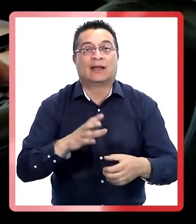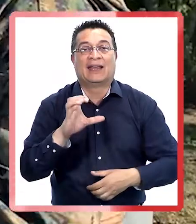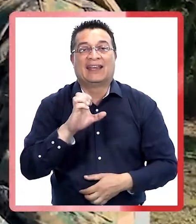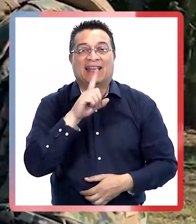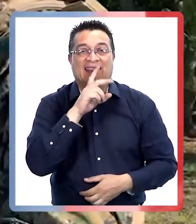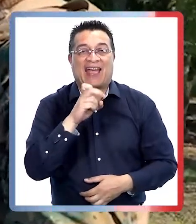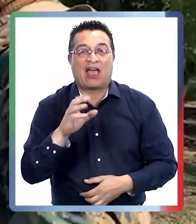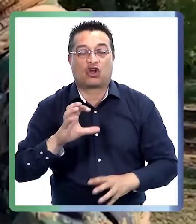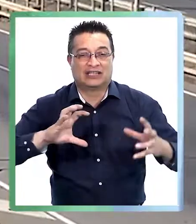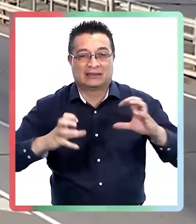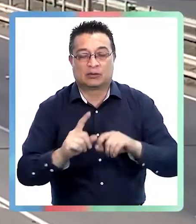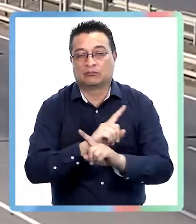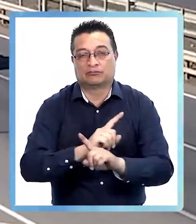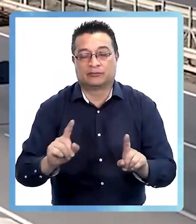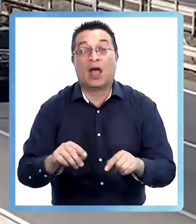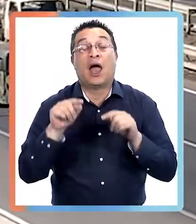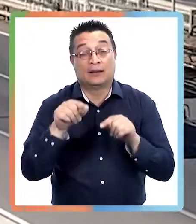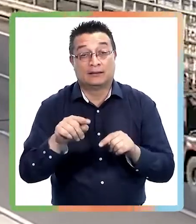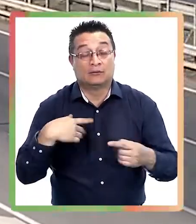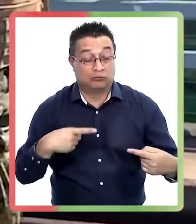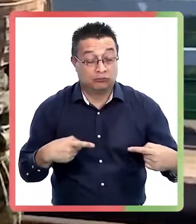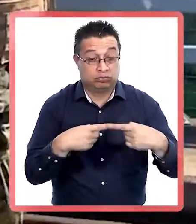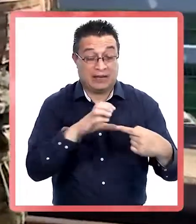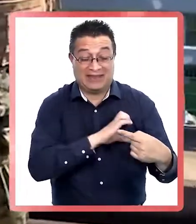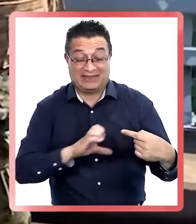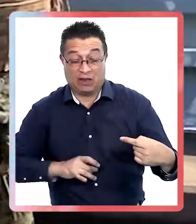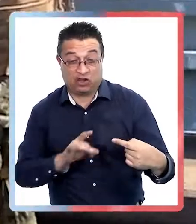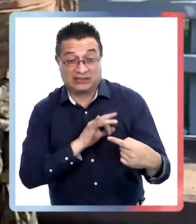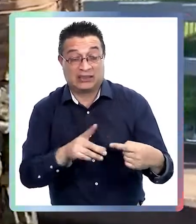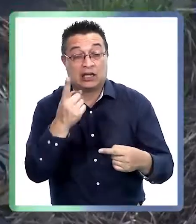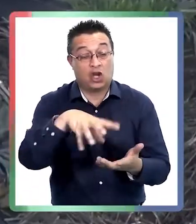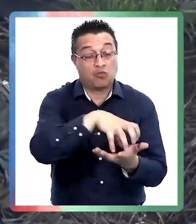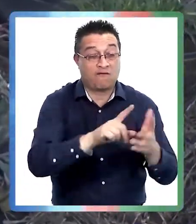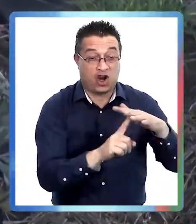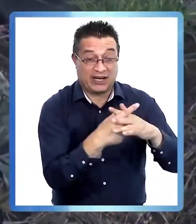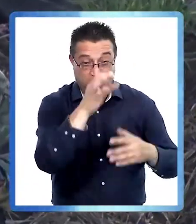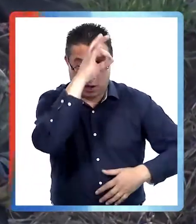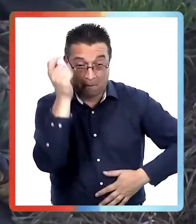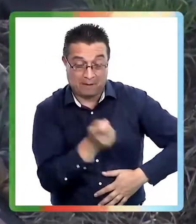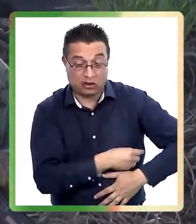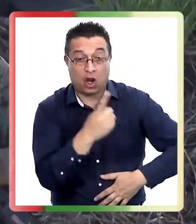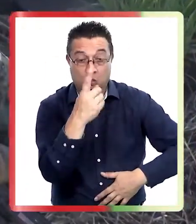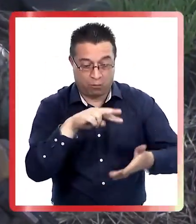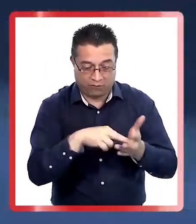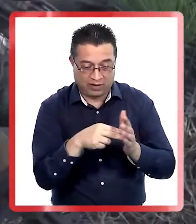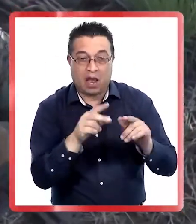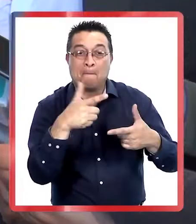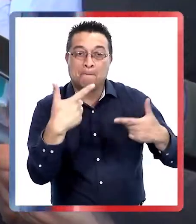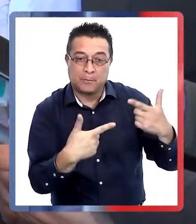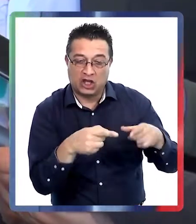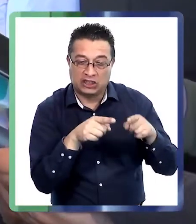excepción. Aquí hay un conflicto entre el Estado chileno y un pueblo originario que es el pueblo mapuche. Ese es un problema